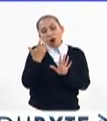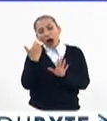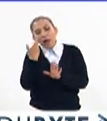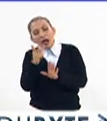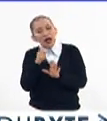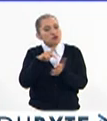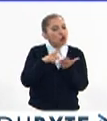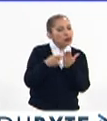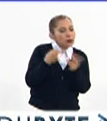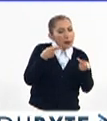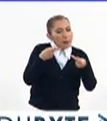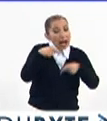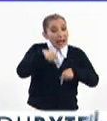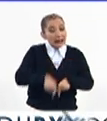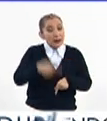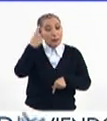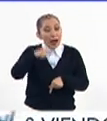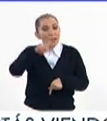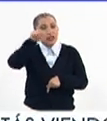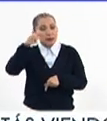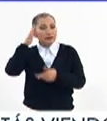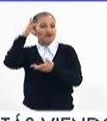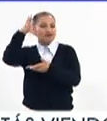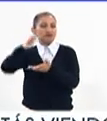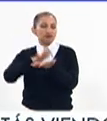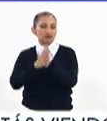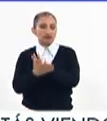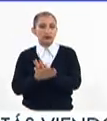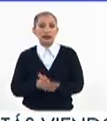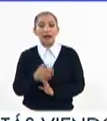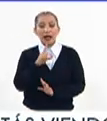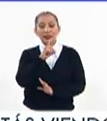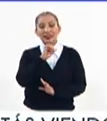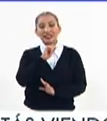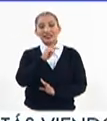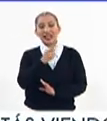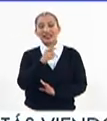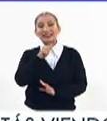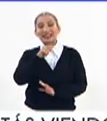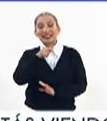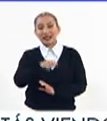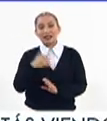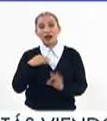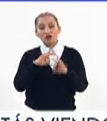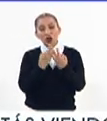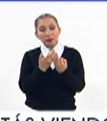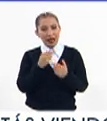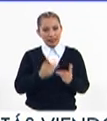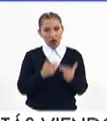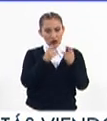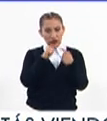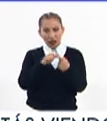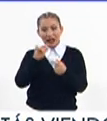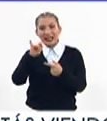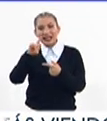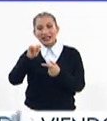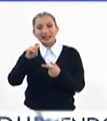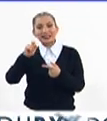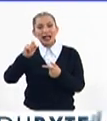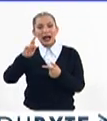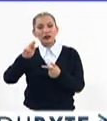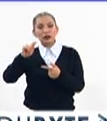gestar proyectos desde aquí para poderlos materializar. Design Thinking, generación de modelos de negocio, Lean